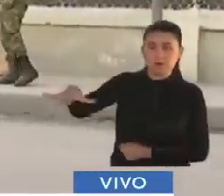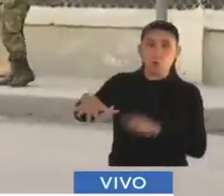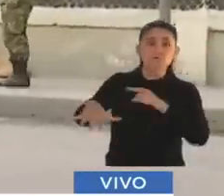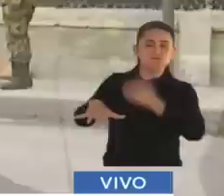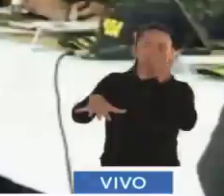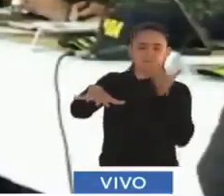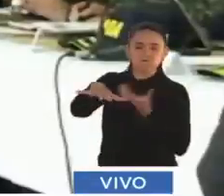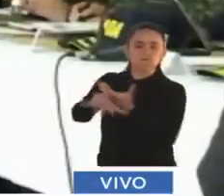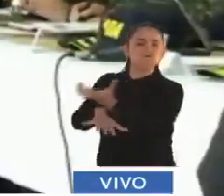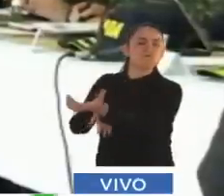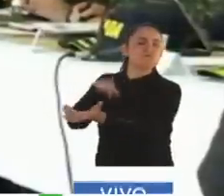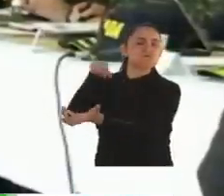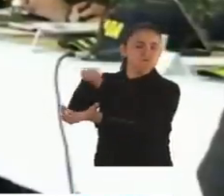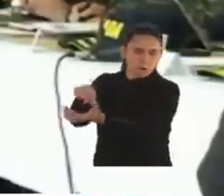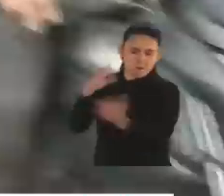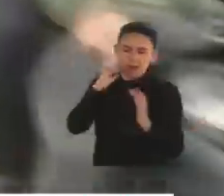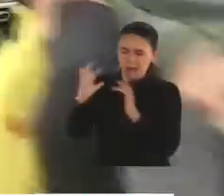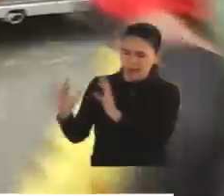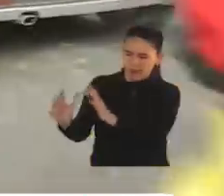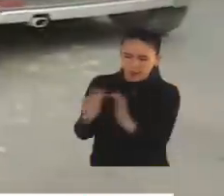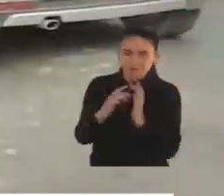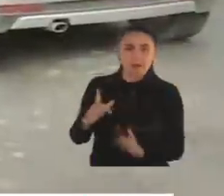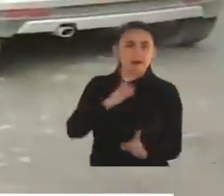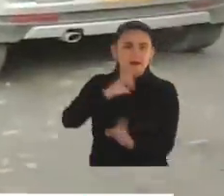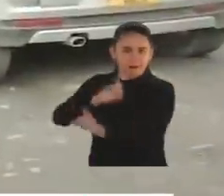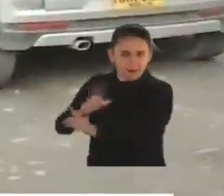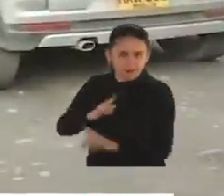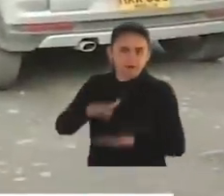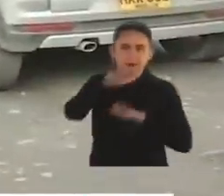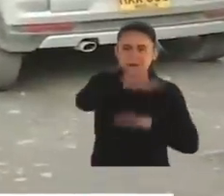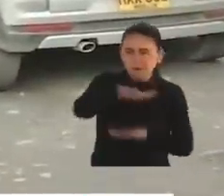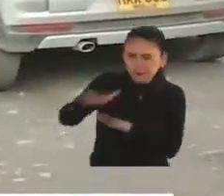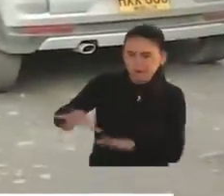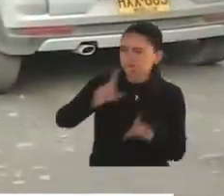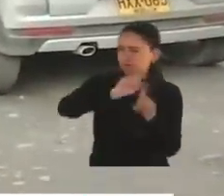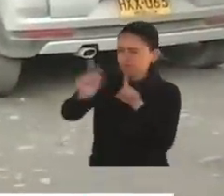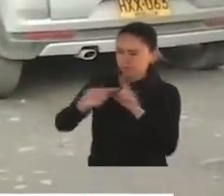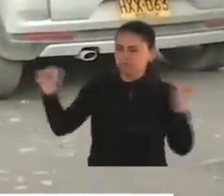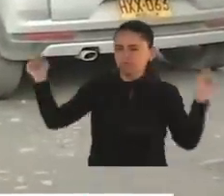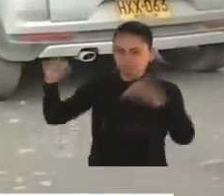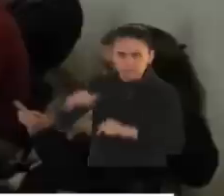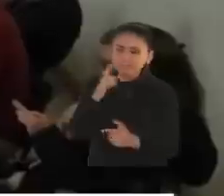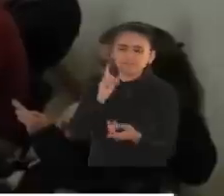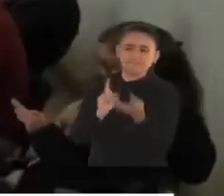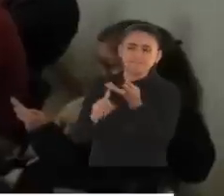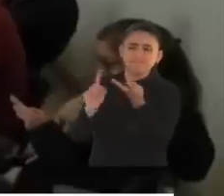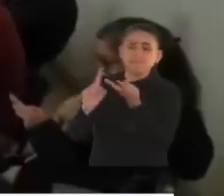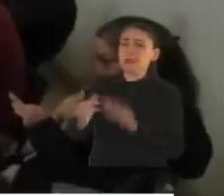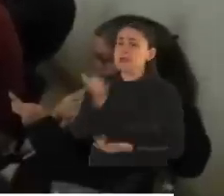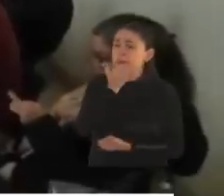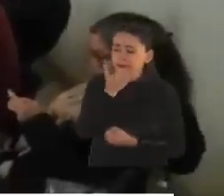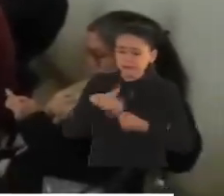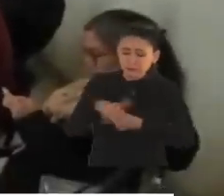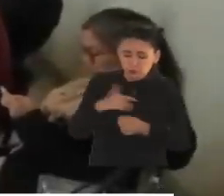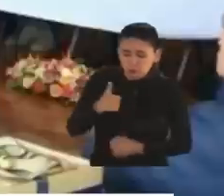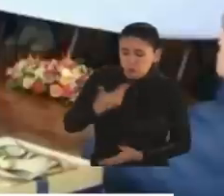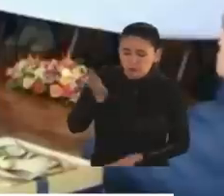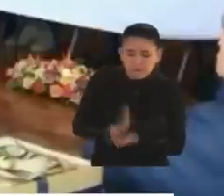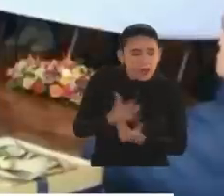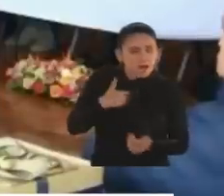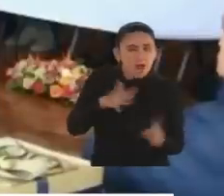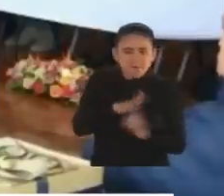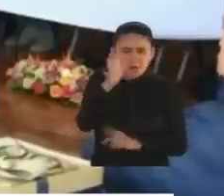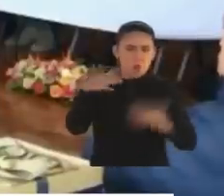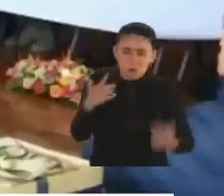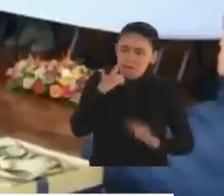Aquí se han escuchado a todos los líderes, representantes, que les han esbozado rápidamente la problemática que afrontan los diferentes sectores ante